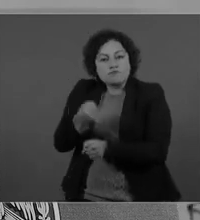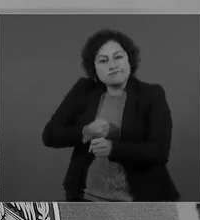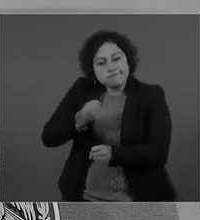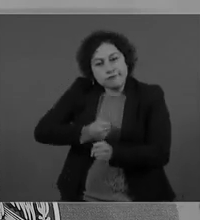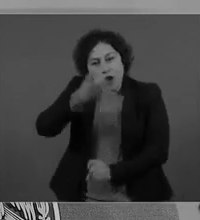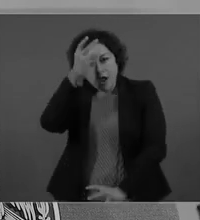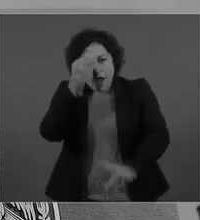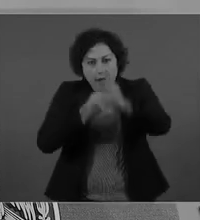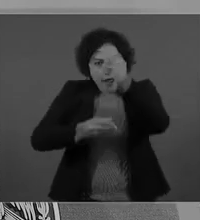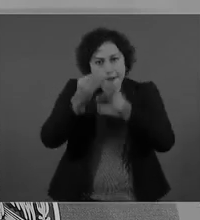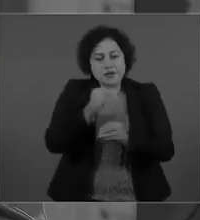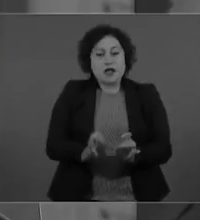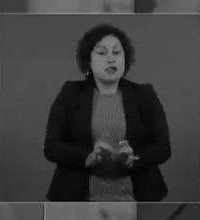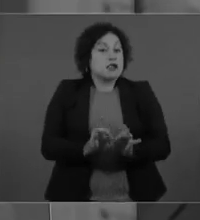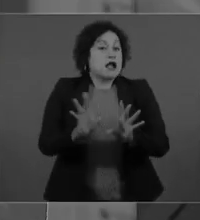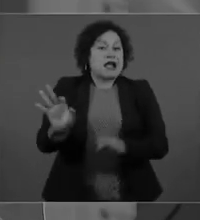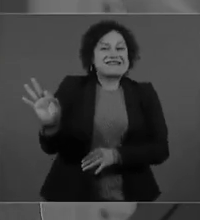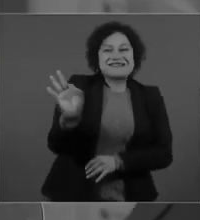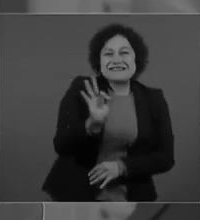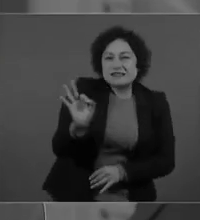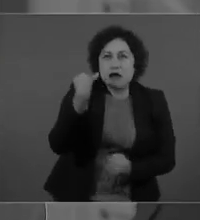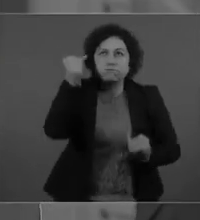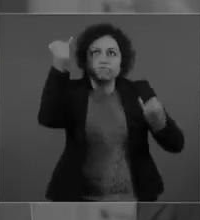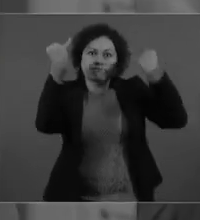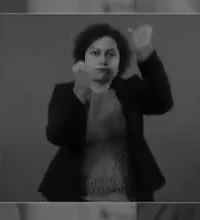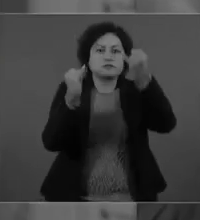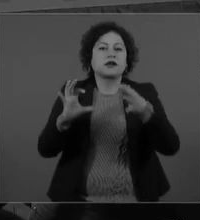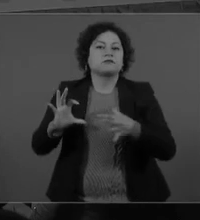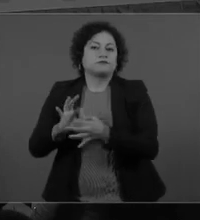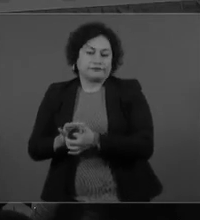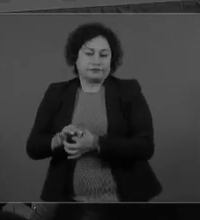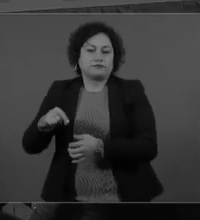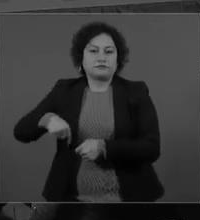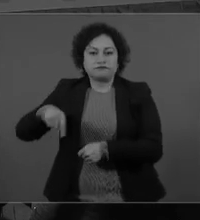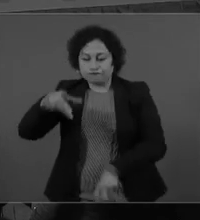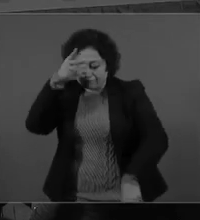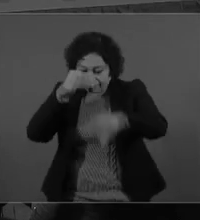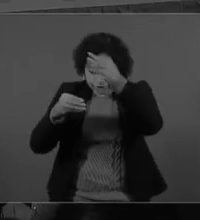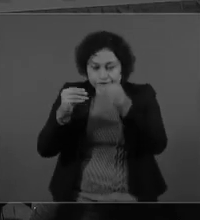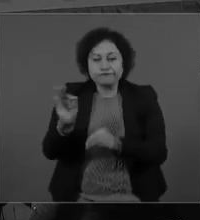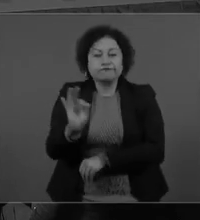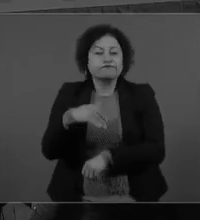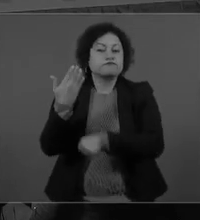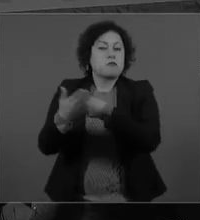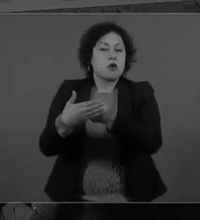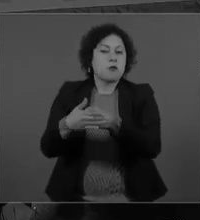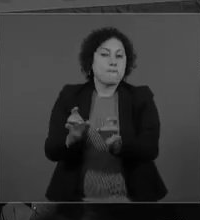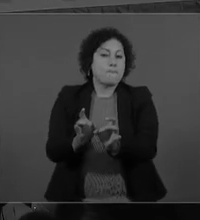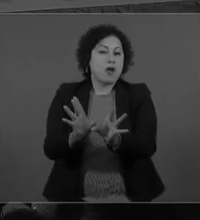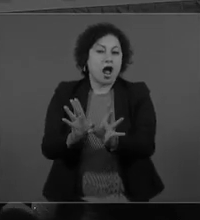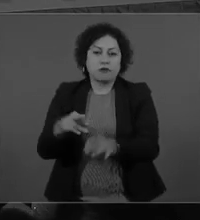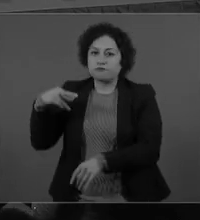se atienden, cuáles van primero, cuáles se priorizan, cuáles son las críticas, las que se tienen que atender de forma